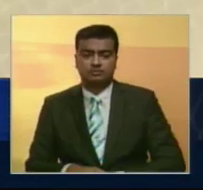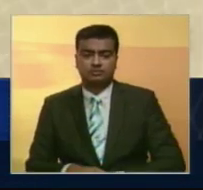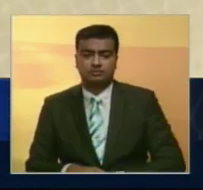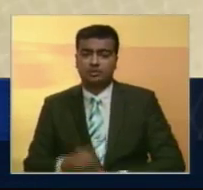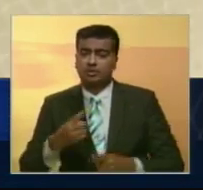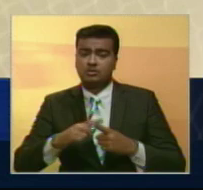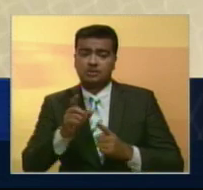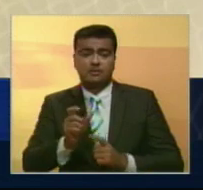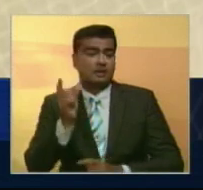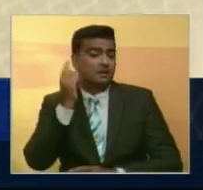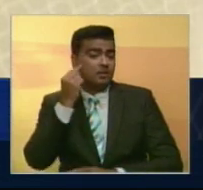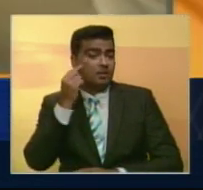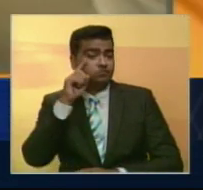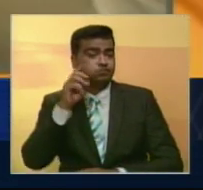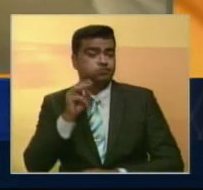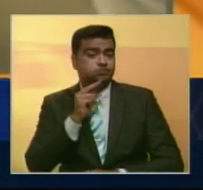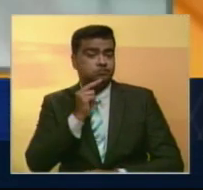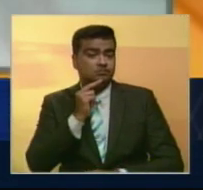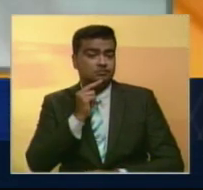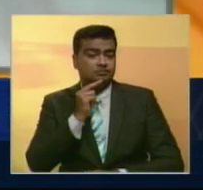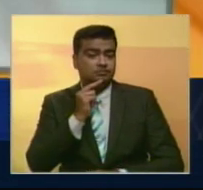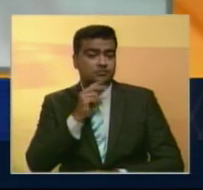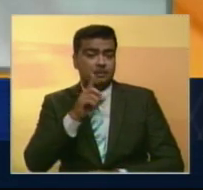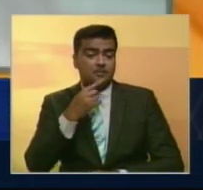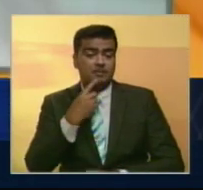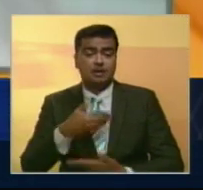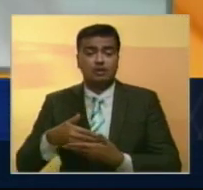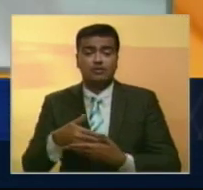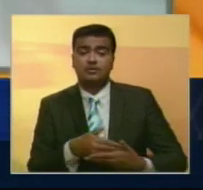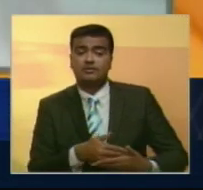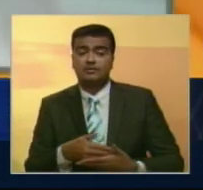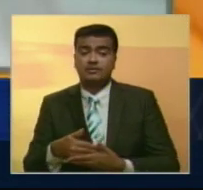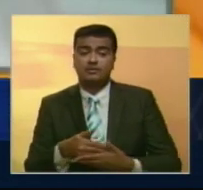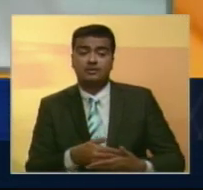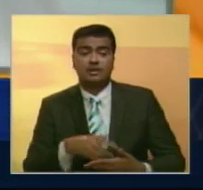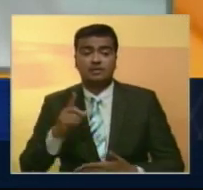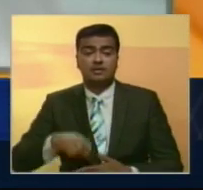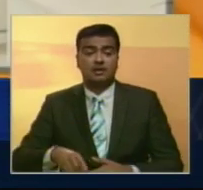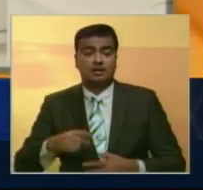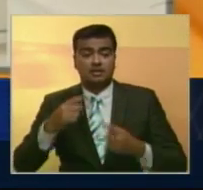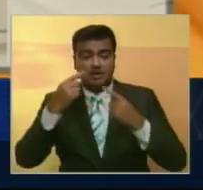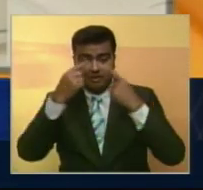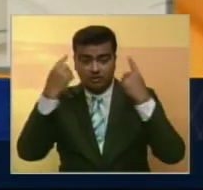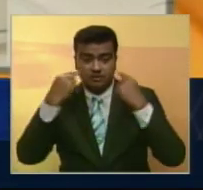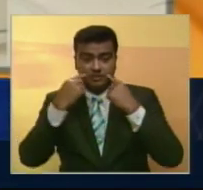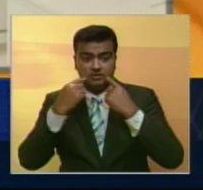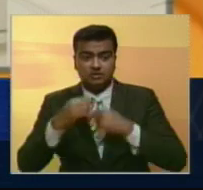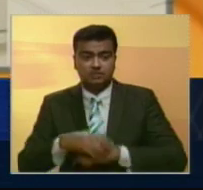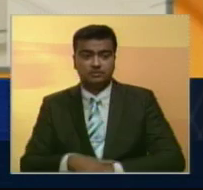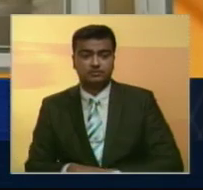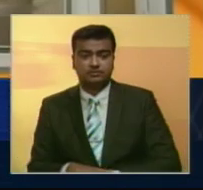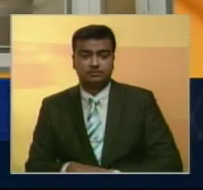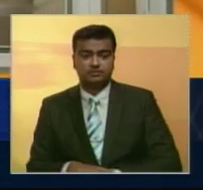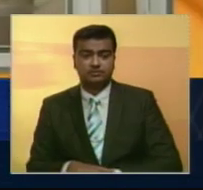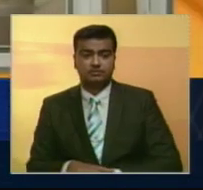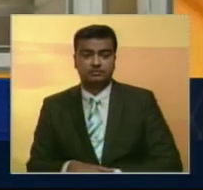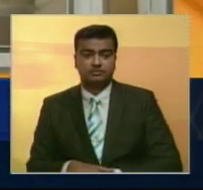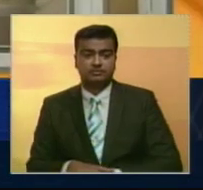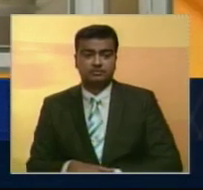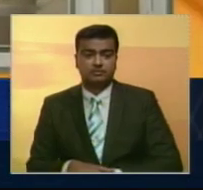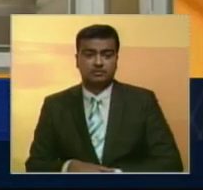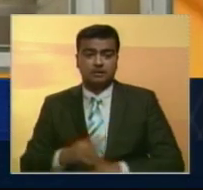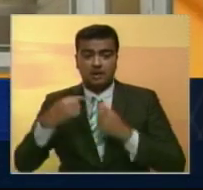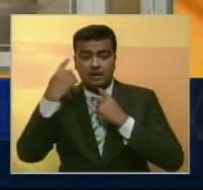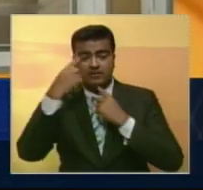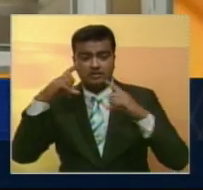en las mujeres embarazadas, especialmente que los bebés sufran de microcefalias. Nacían con cabecitas pequeñas, se llama